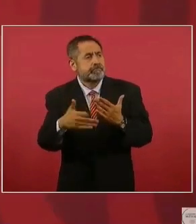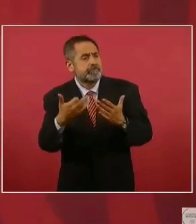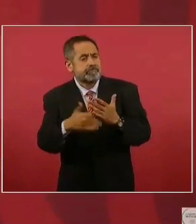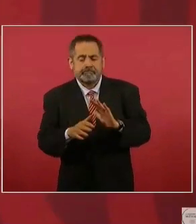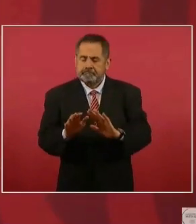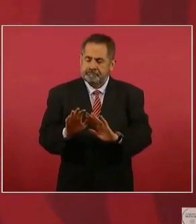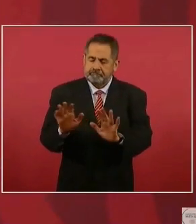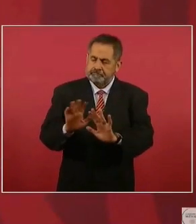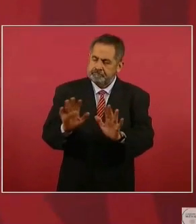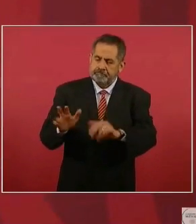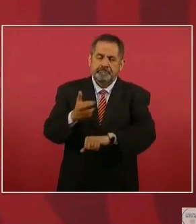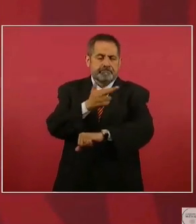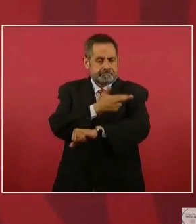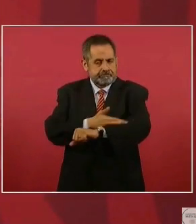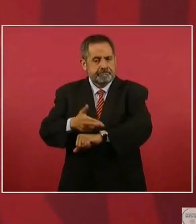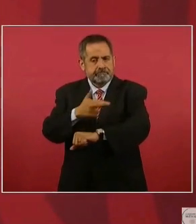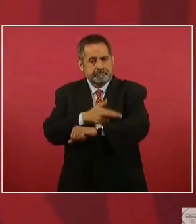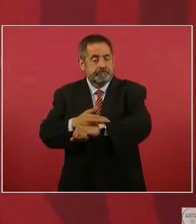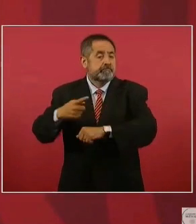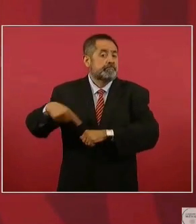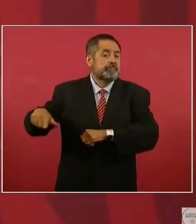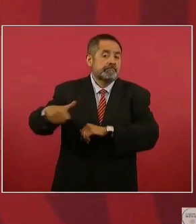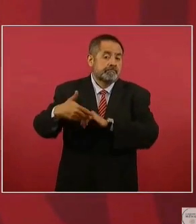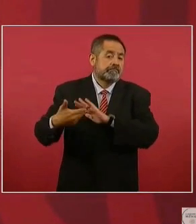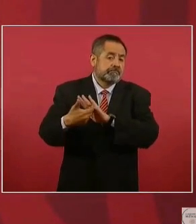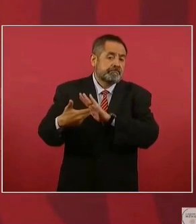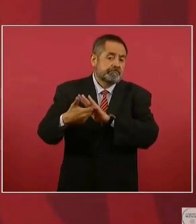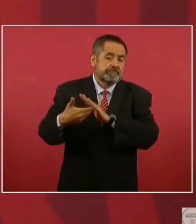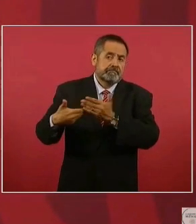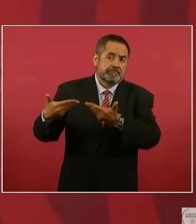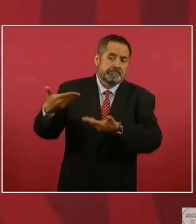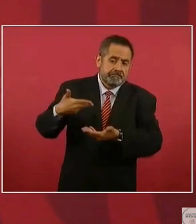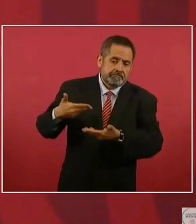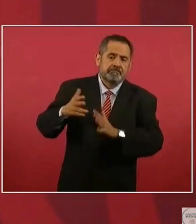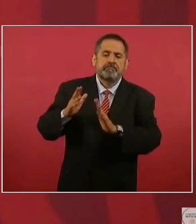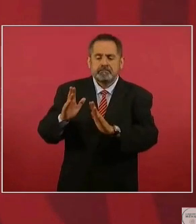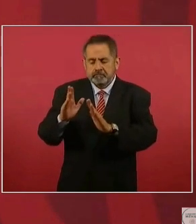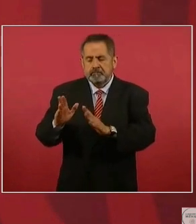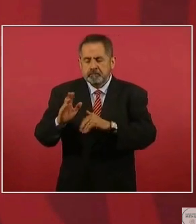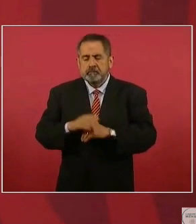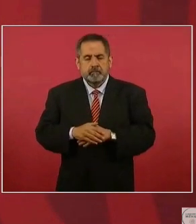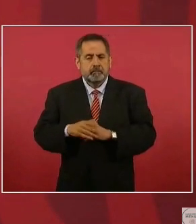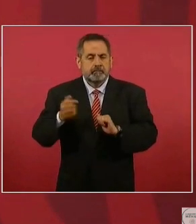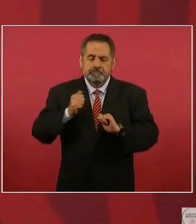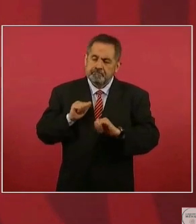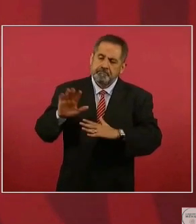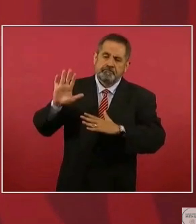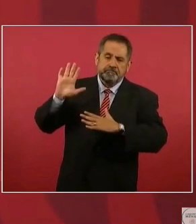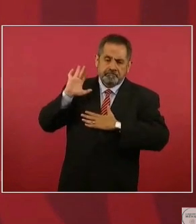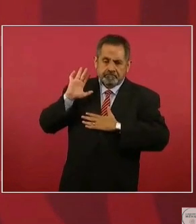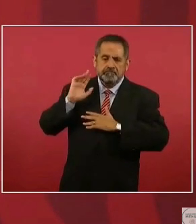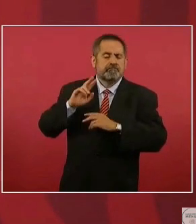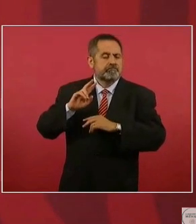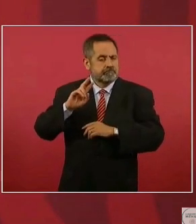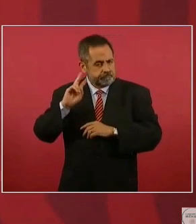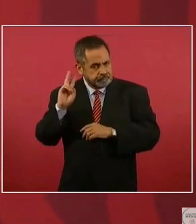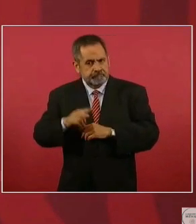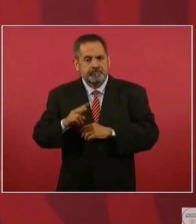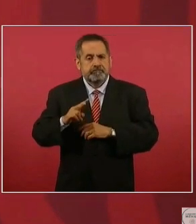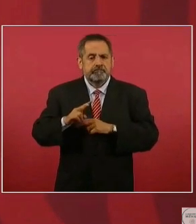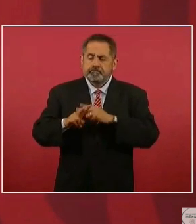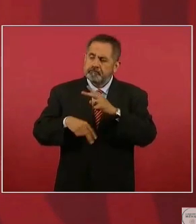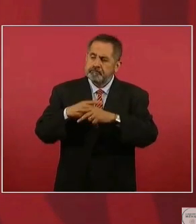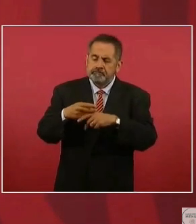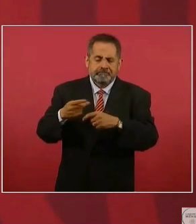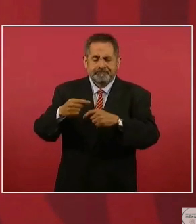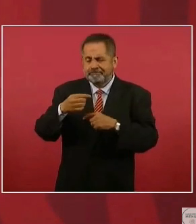que tiene una conciencia política muy distinta. Para las reformas constitucionales se requiere de 2/3 partes